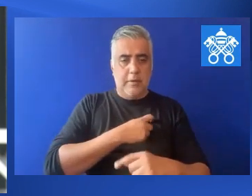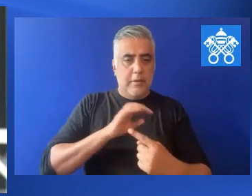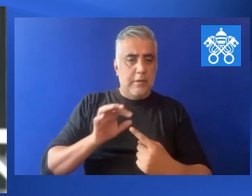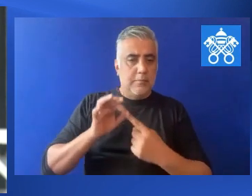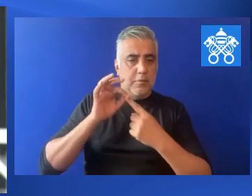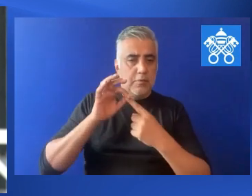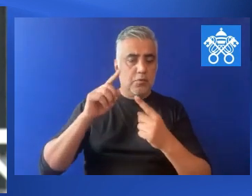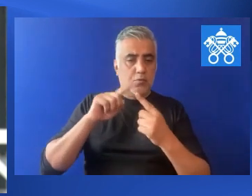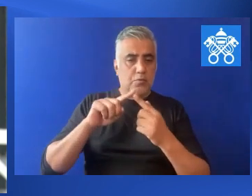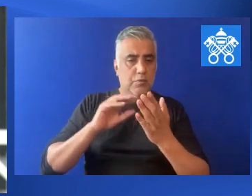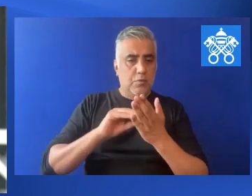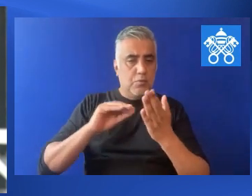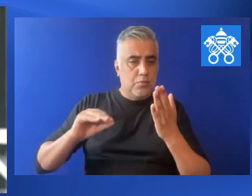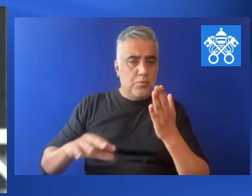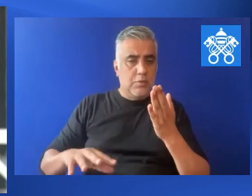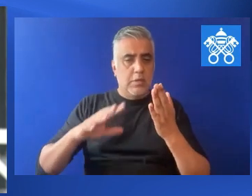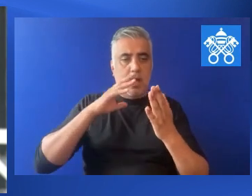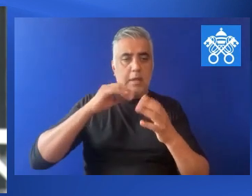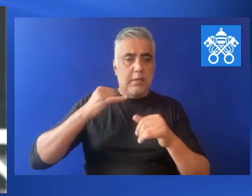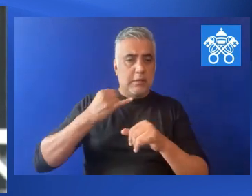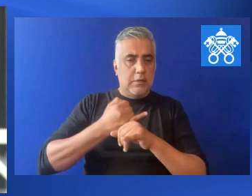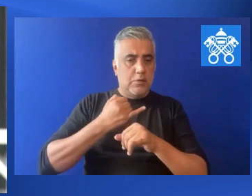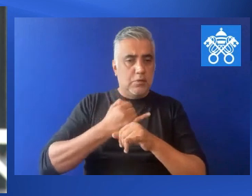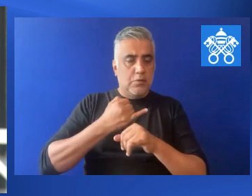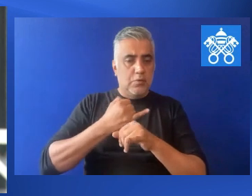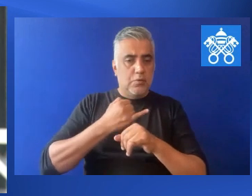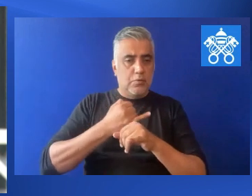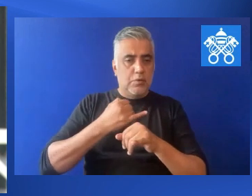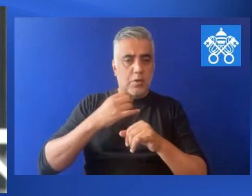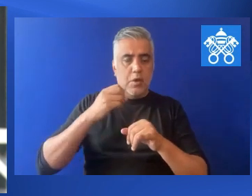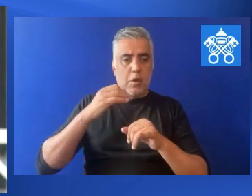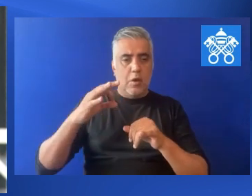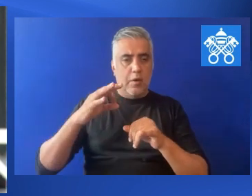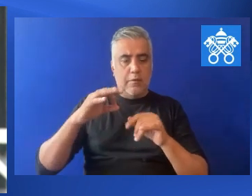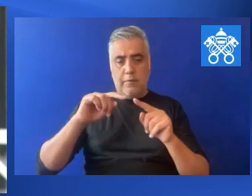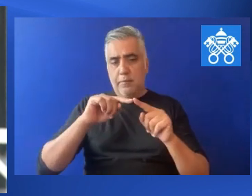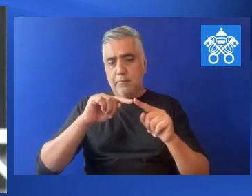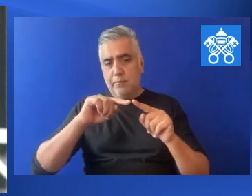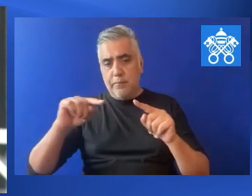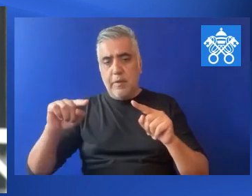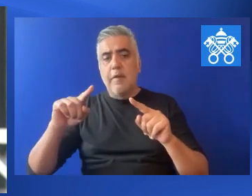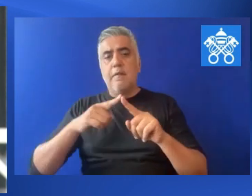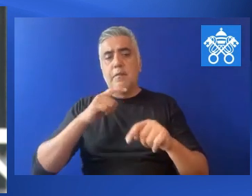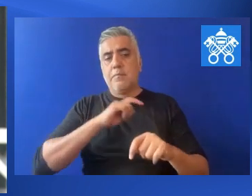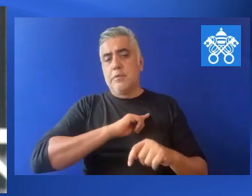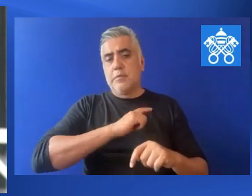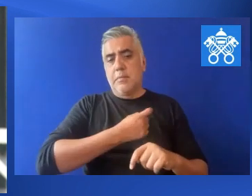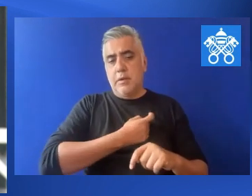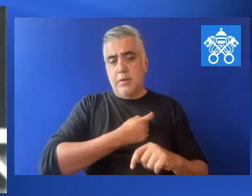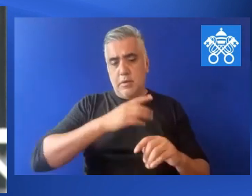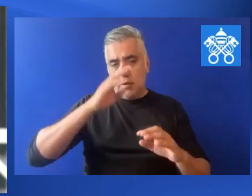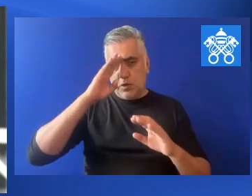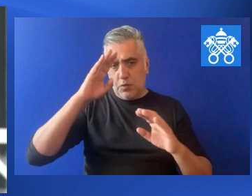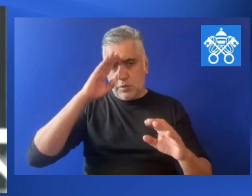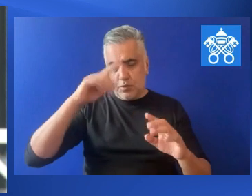Saludo cordialmente a los peregrinos de lengua española, en particular a los alumnos de los institutos diocesanos